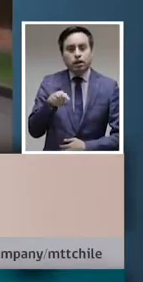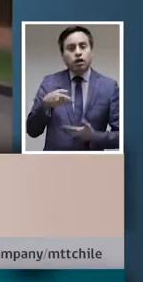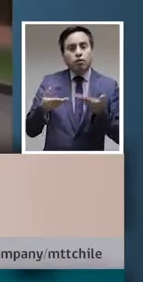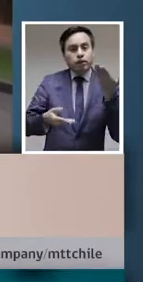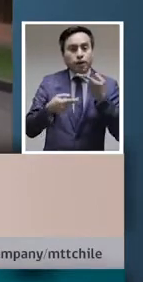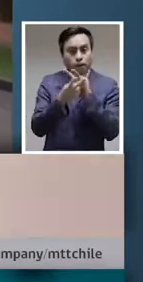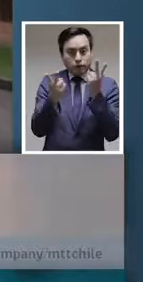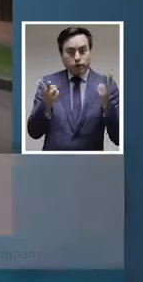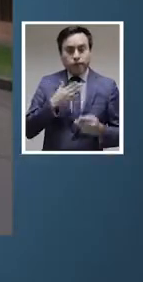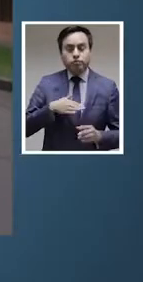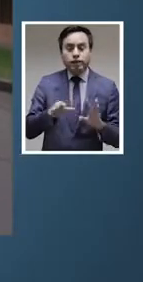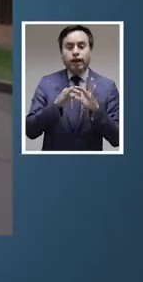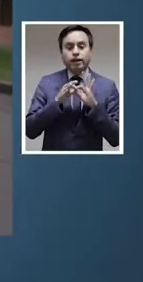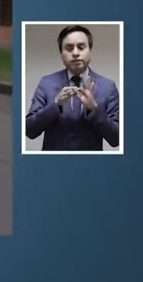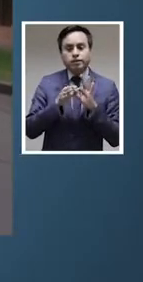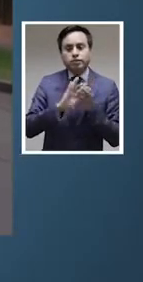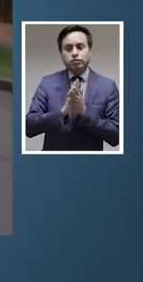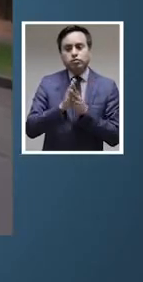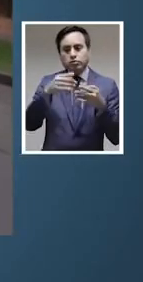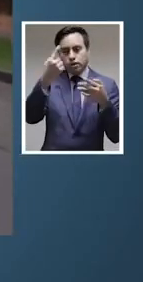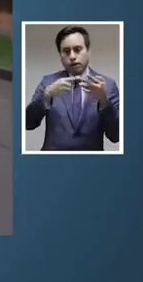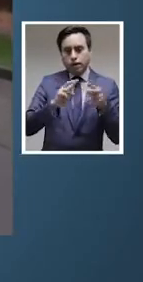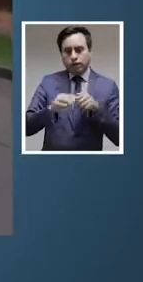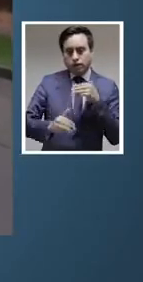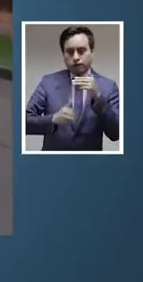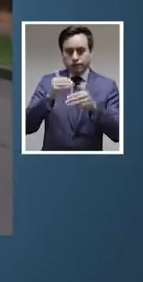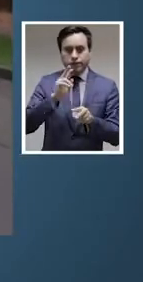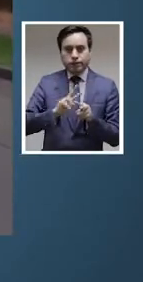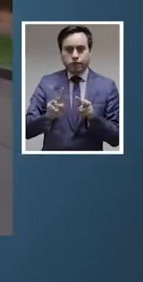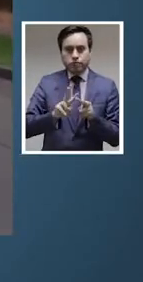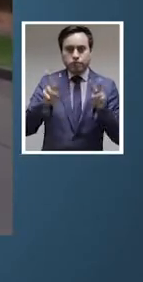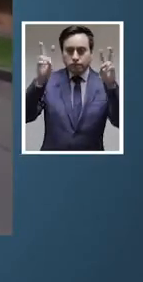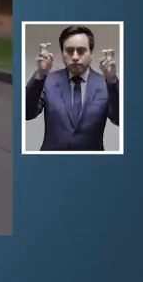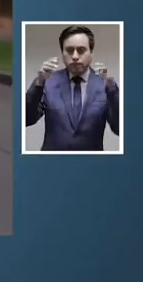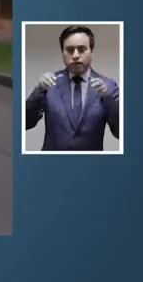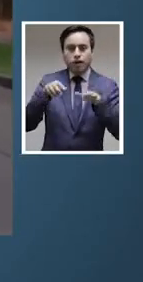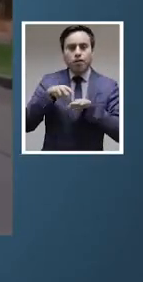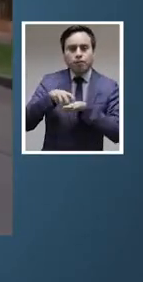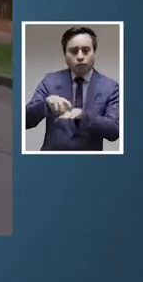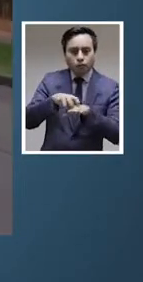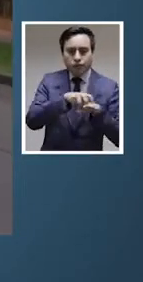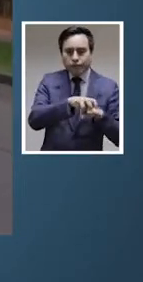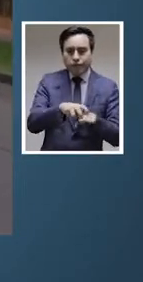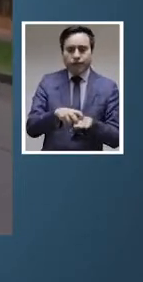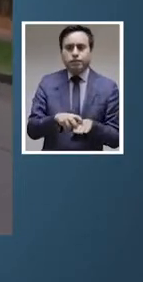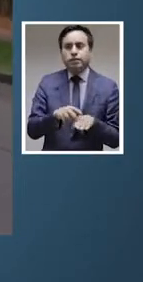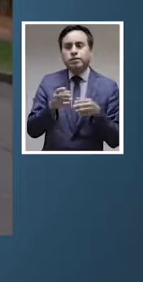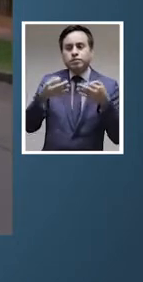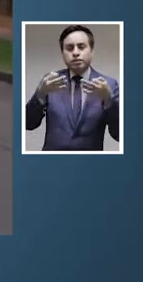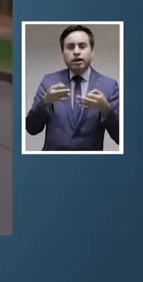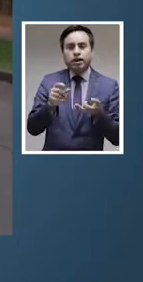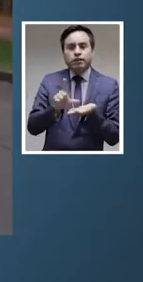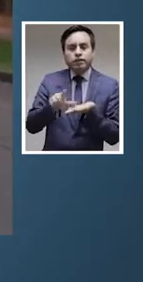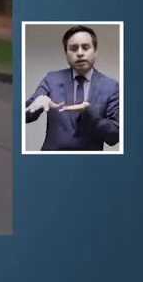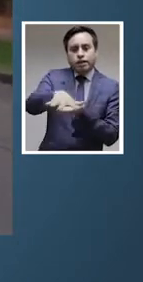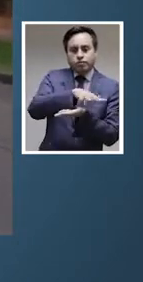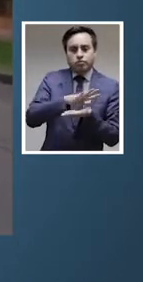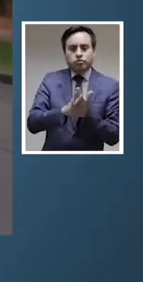queremos agradecer todos los avances que se han realizado en el ámbito de la movilidad y la seguridad vial de nuestro